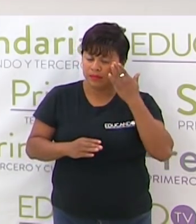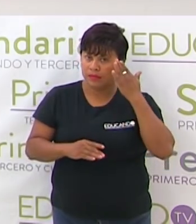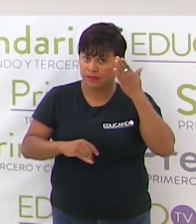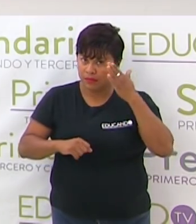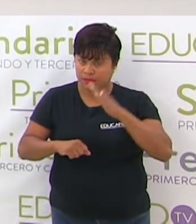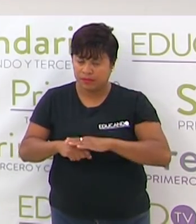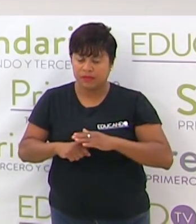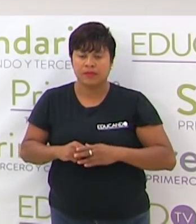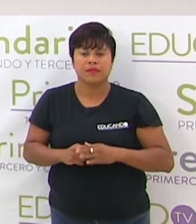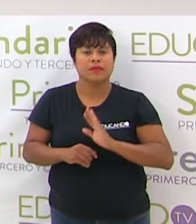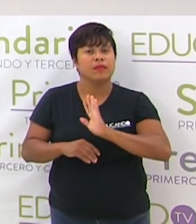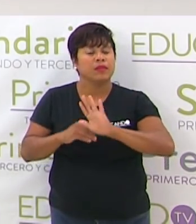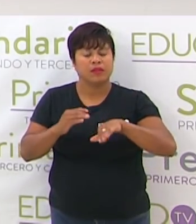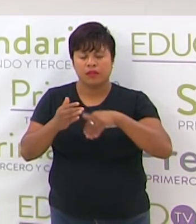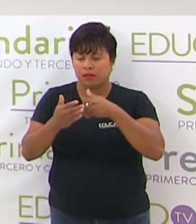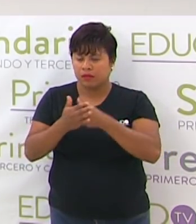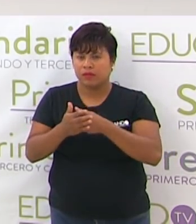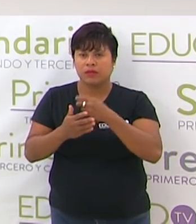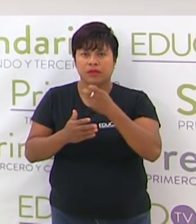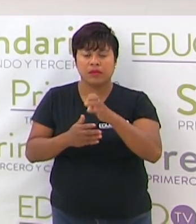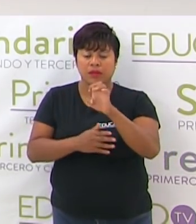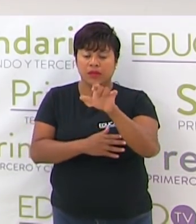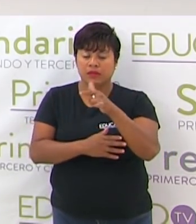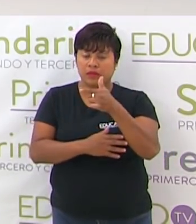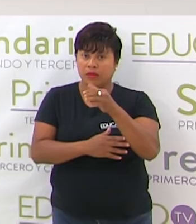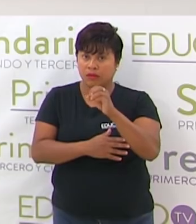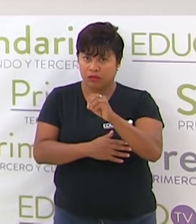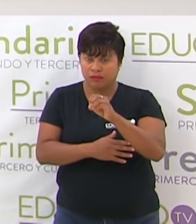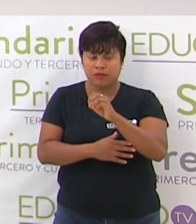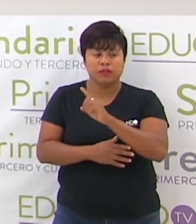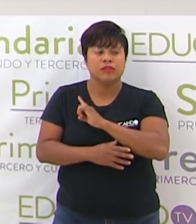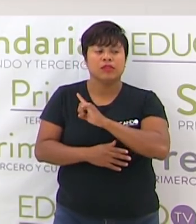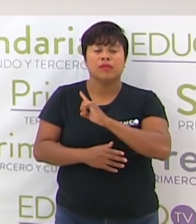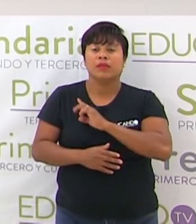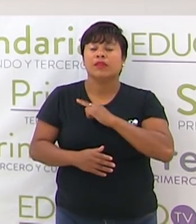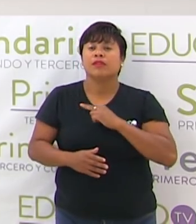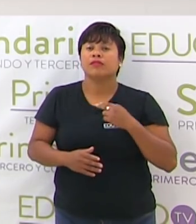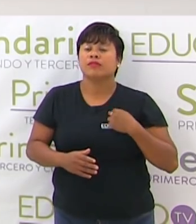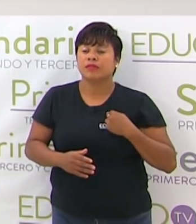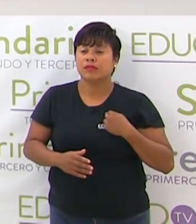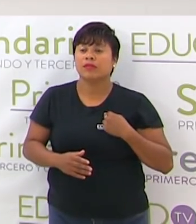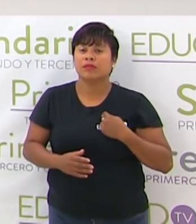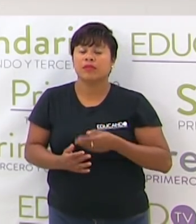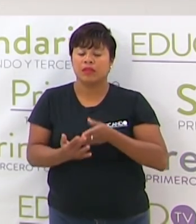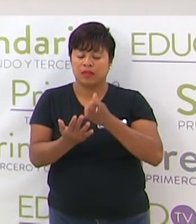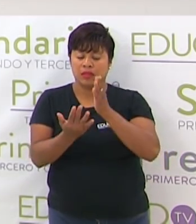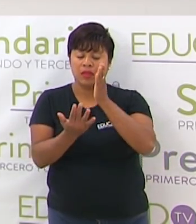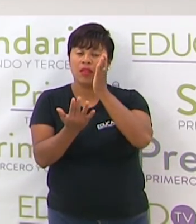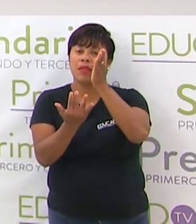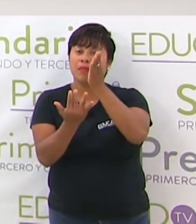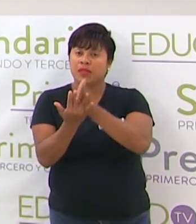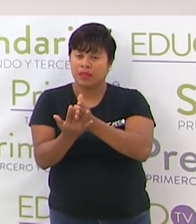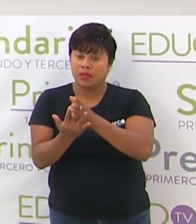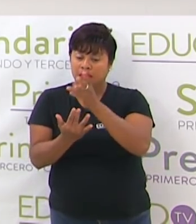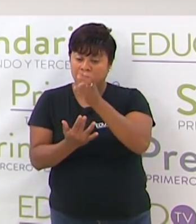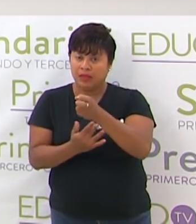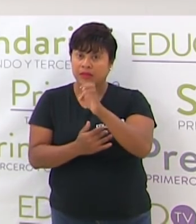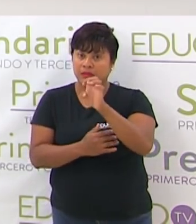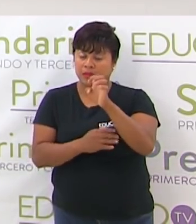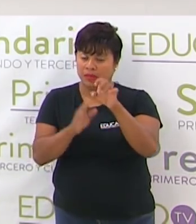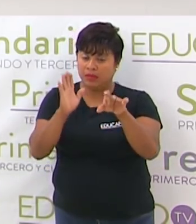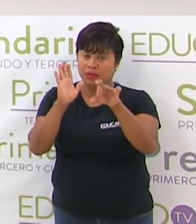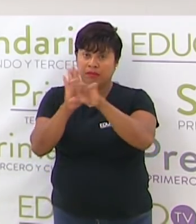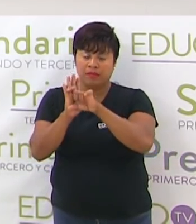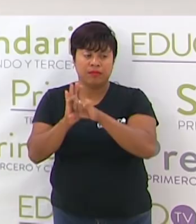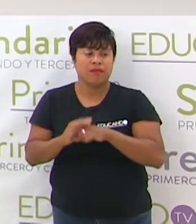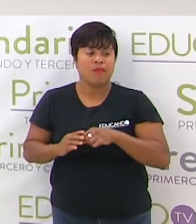cuenta todo el hexágono? Ahora solamente vamos a tomar en cuenta la mitad del hexágono,